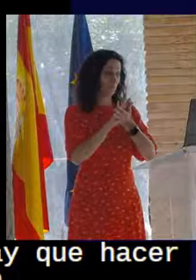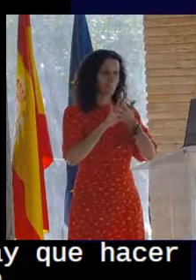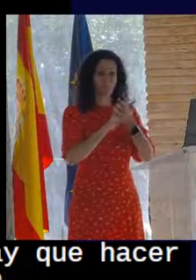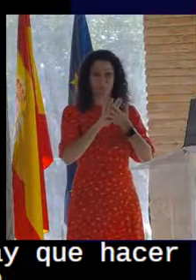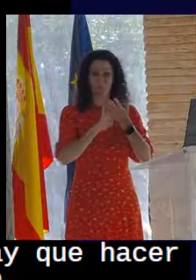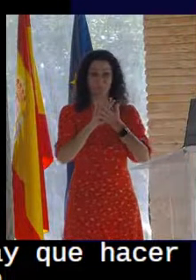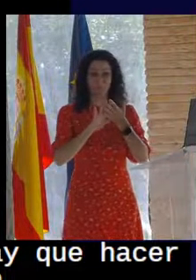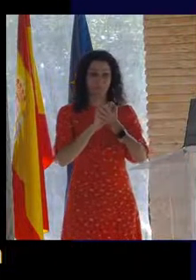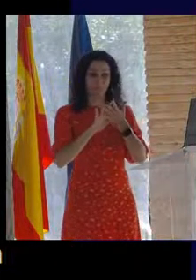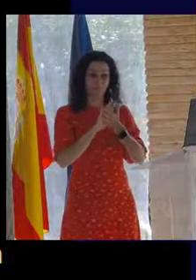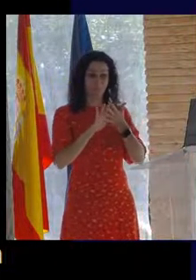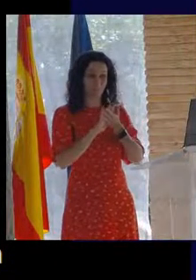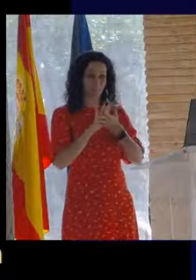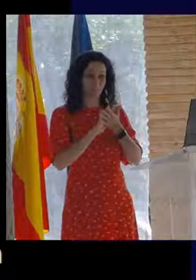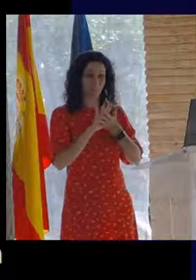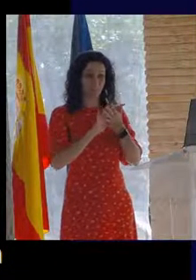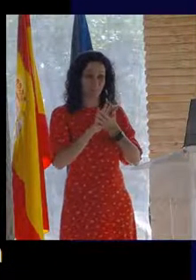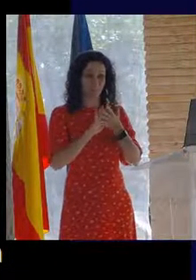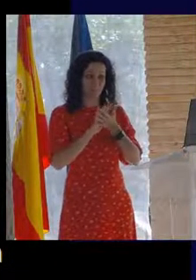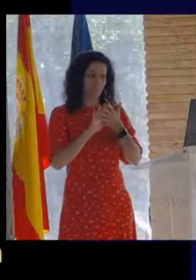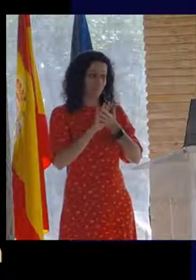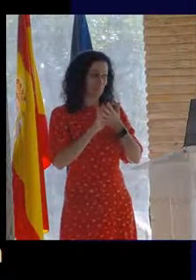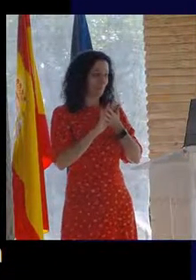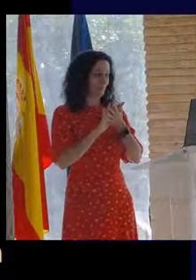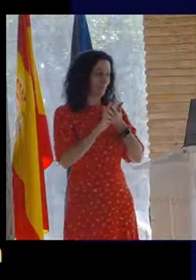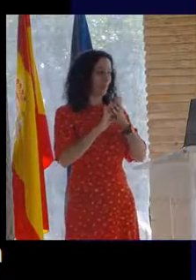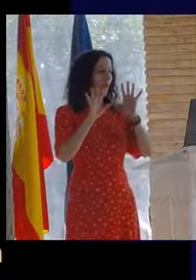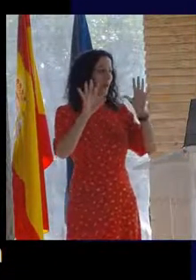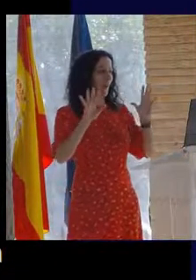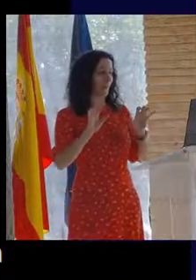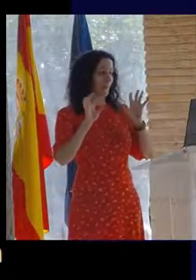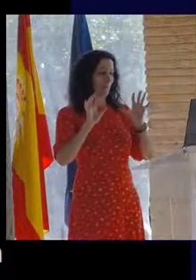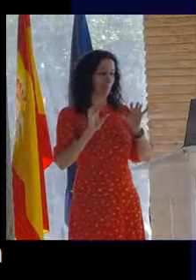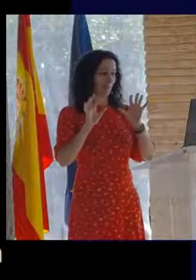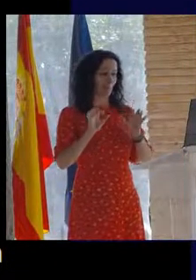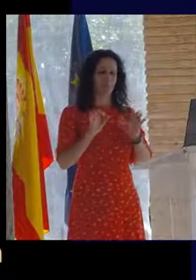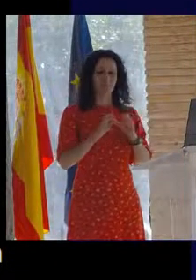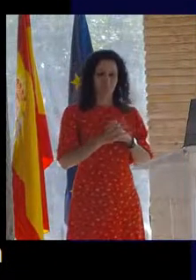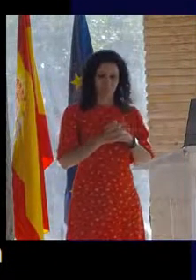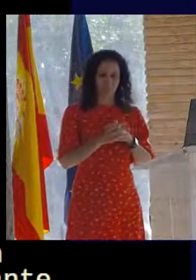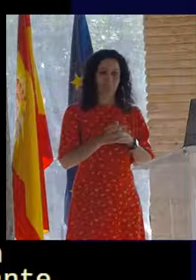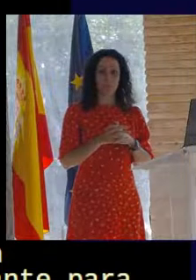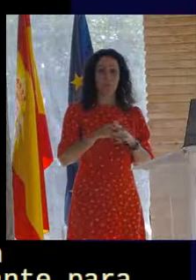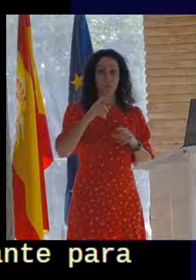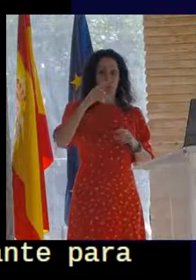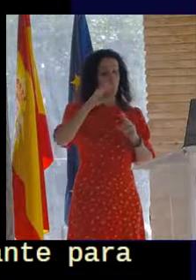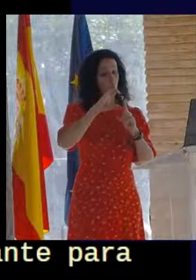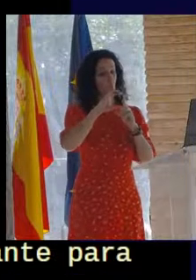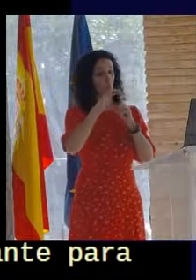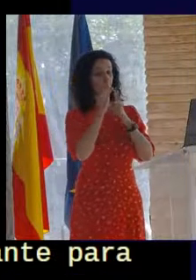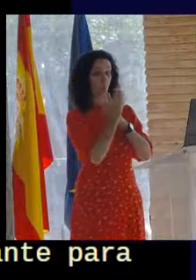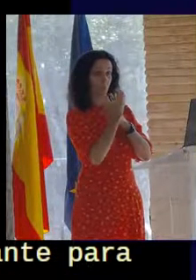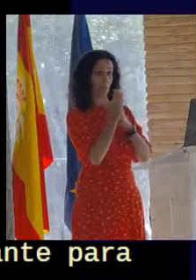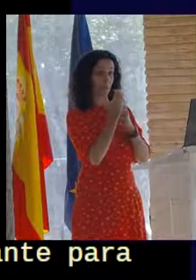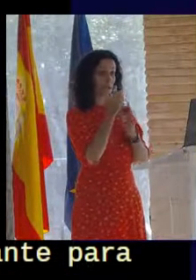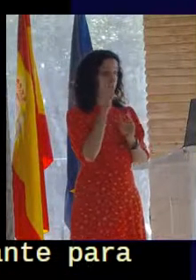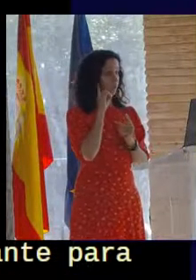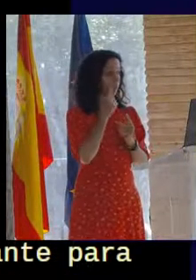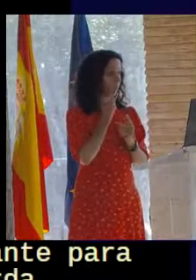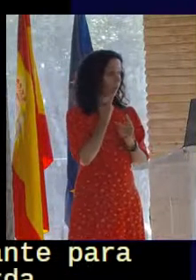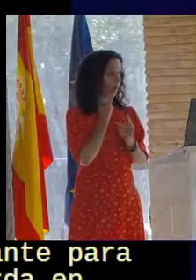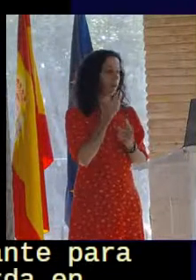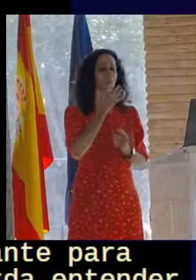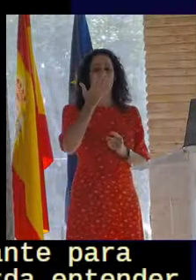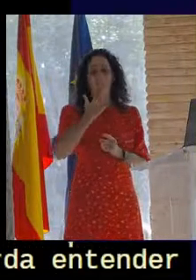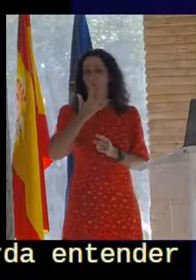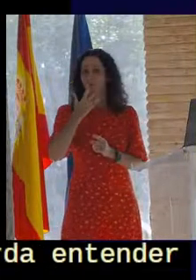también bueno como como os comentaba sobre la lengua de snos es importante para poder comunicarte de forma correcta con una persona sorda